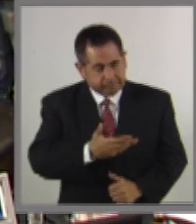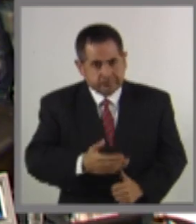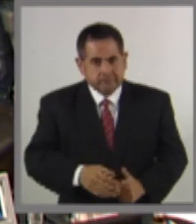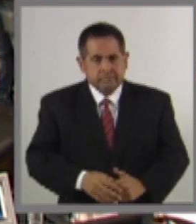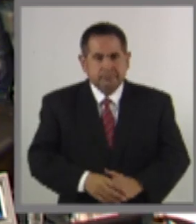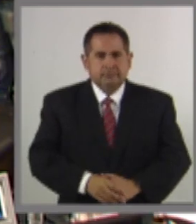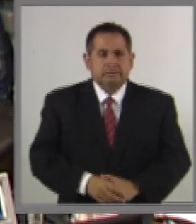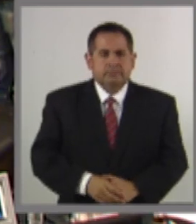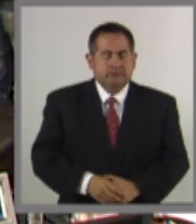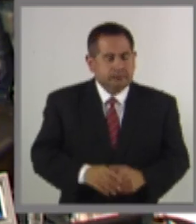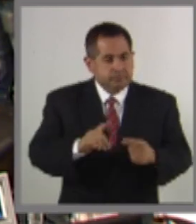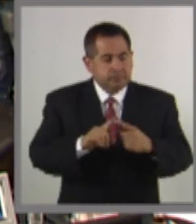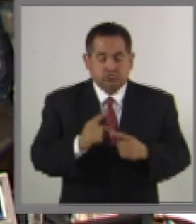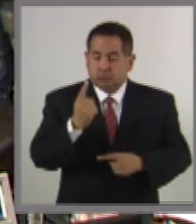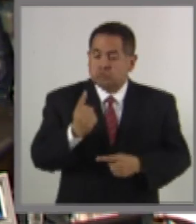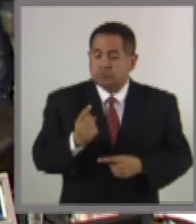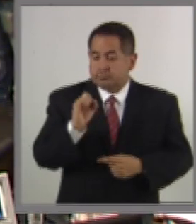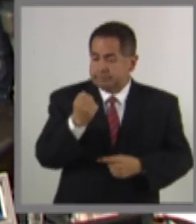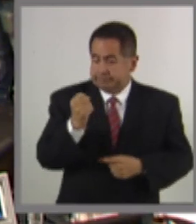el